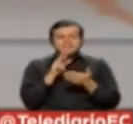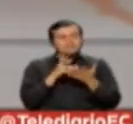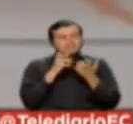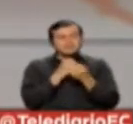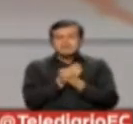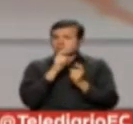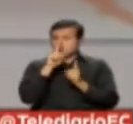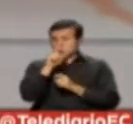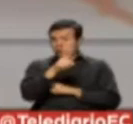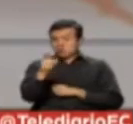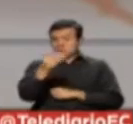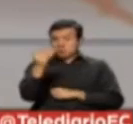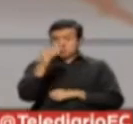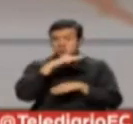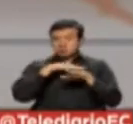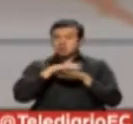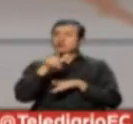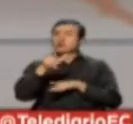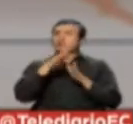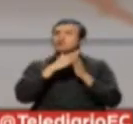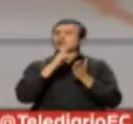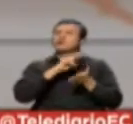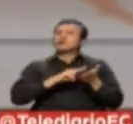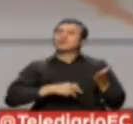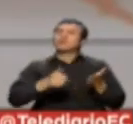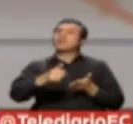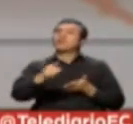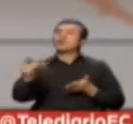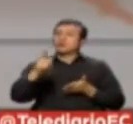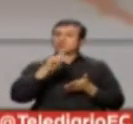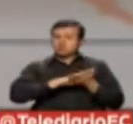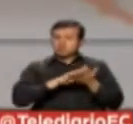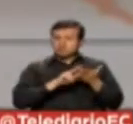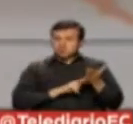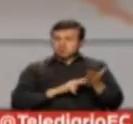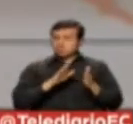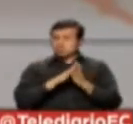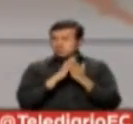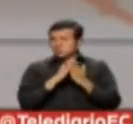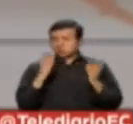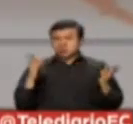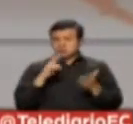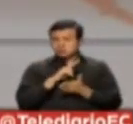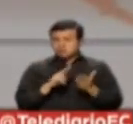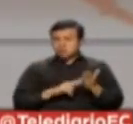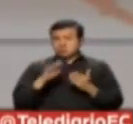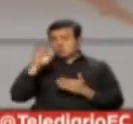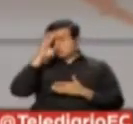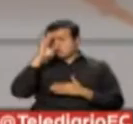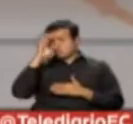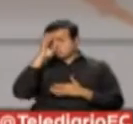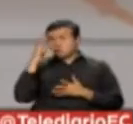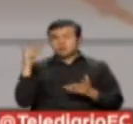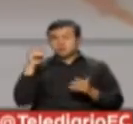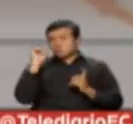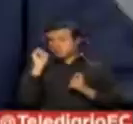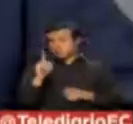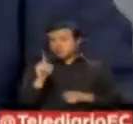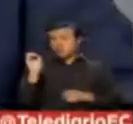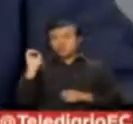preguntamos por ejemplo los chicos de bachillerato que el libro están leyendo están leyendo un libro de literatura está leyendo un libro de filosofía o